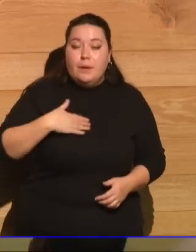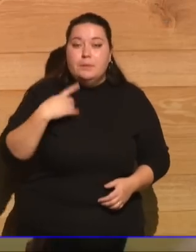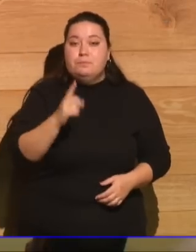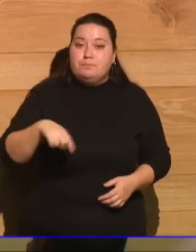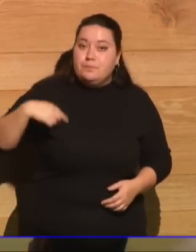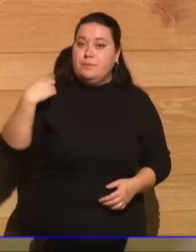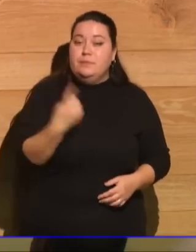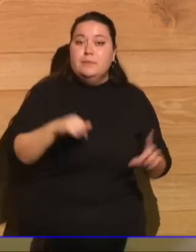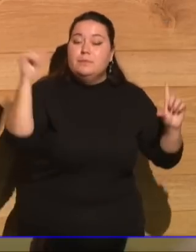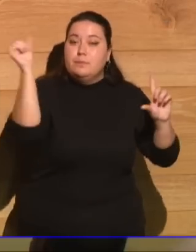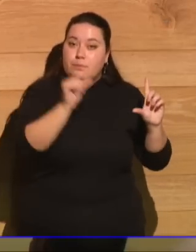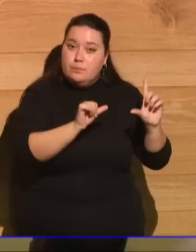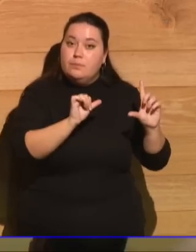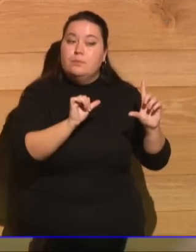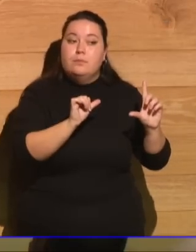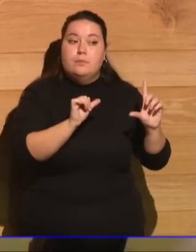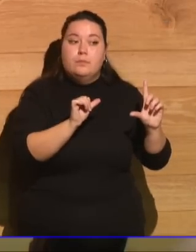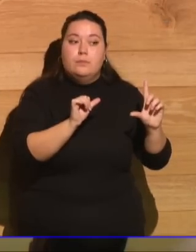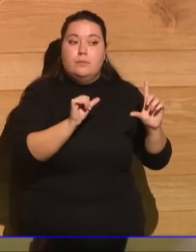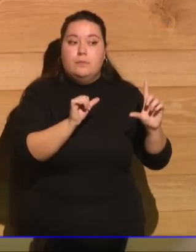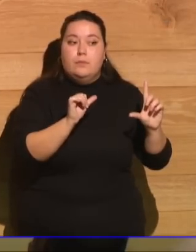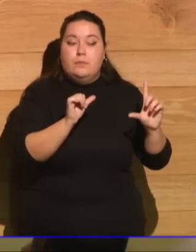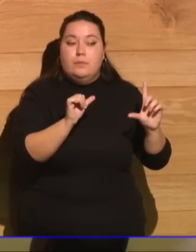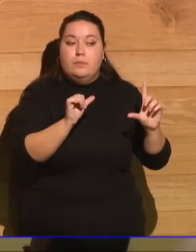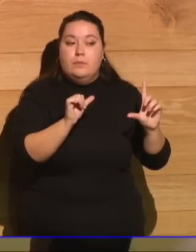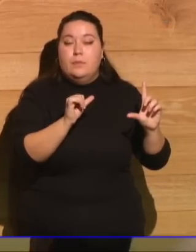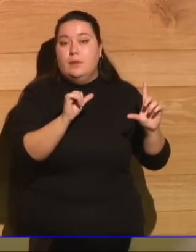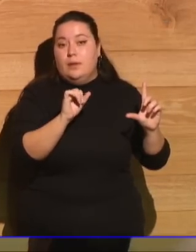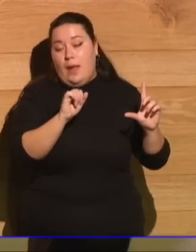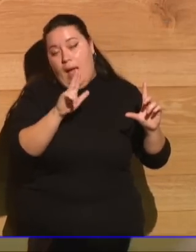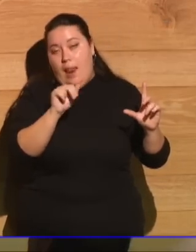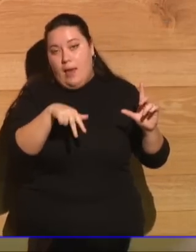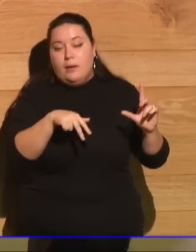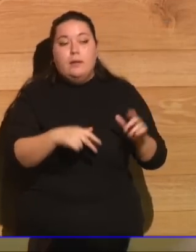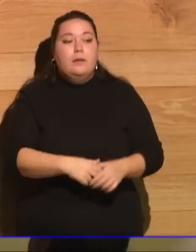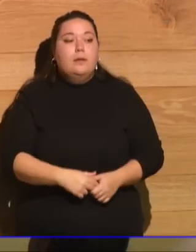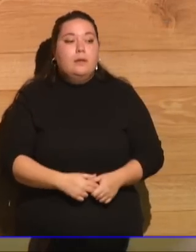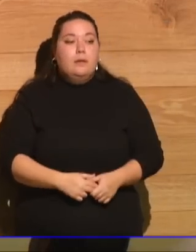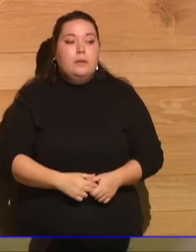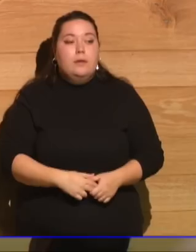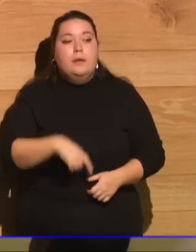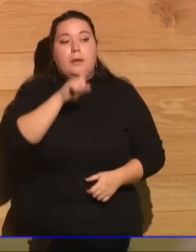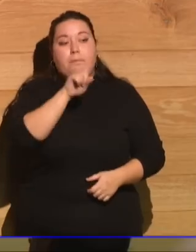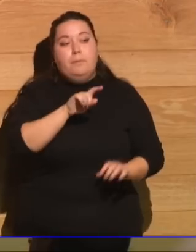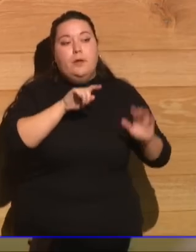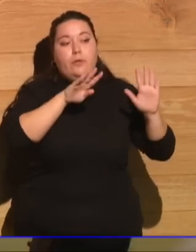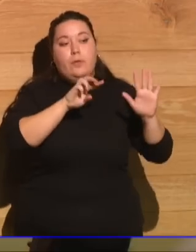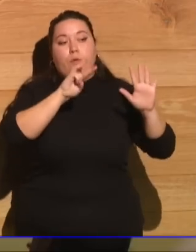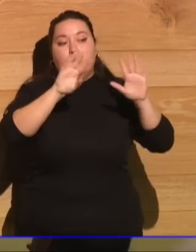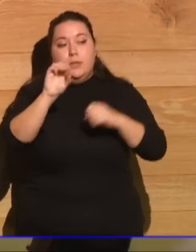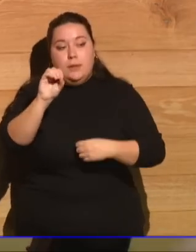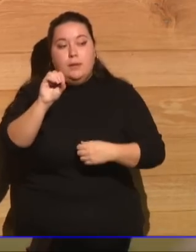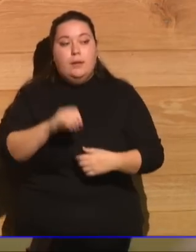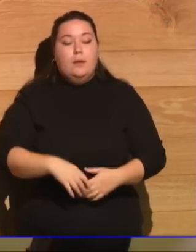siguiente película de Carpenter, iba a decir, de Alan Parker, que es en 1980